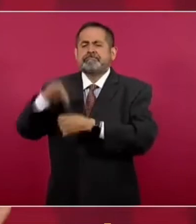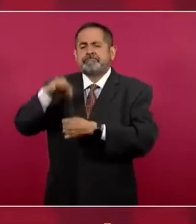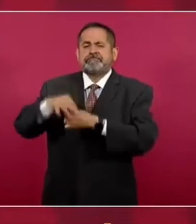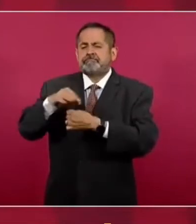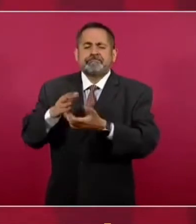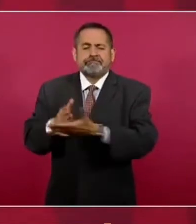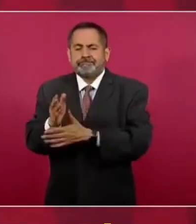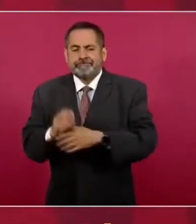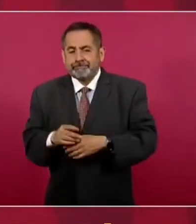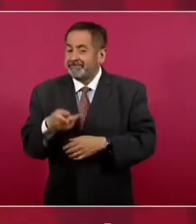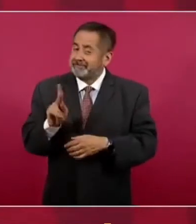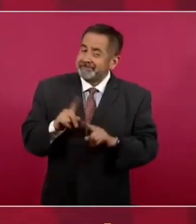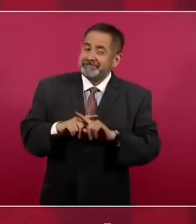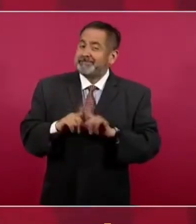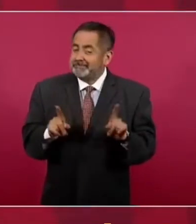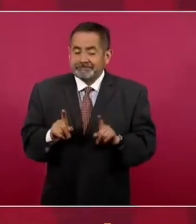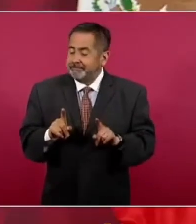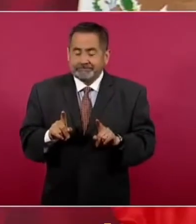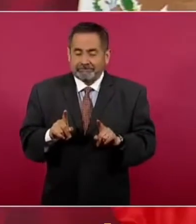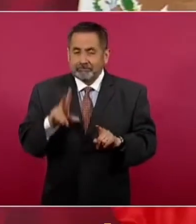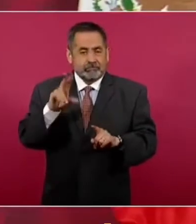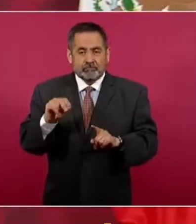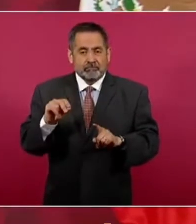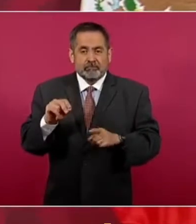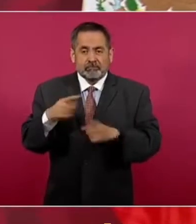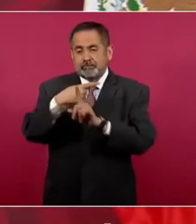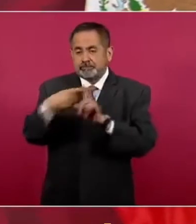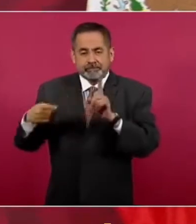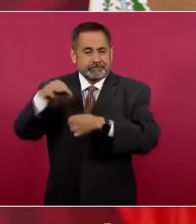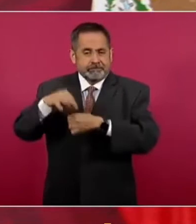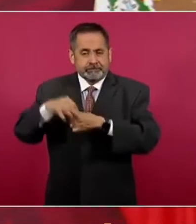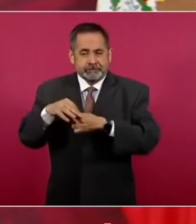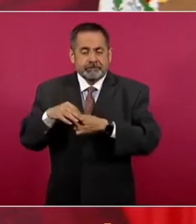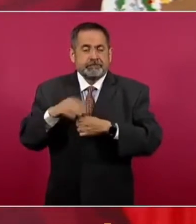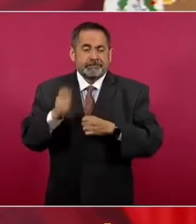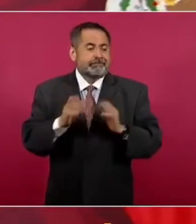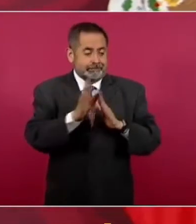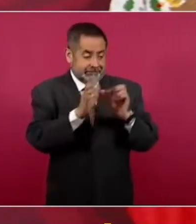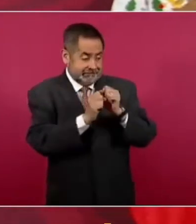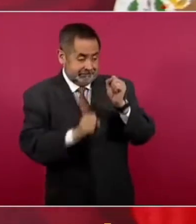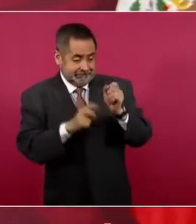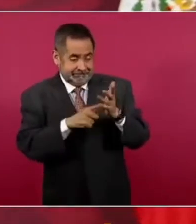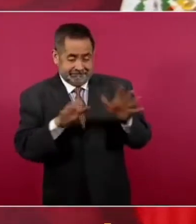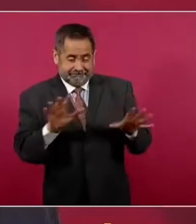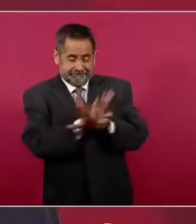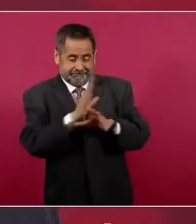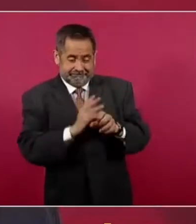reformas. Pero se trata de una reforma constitucional.